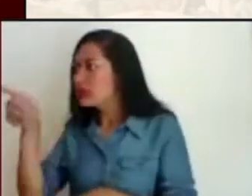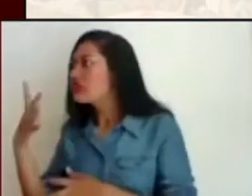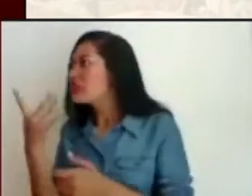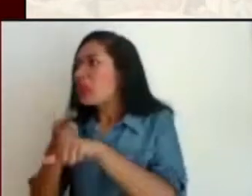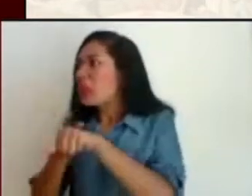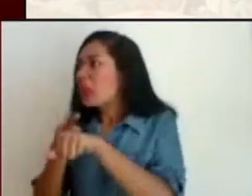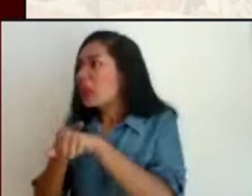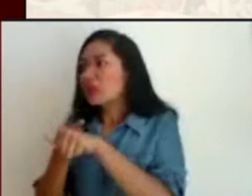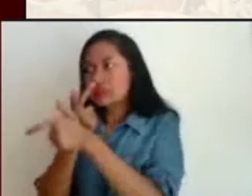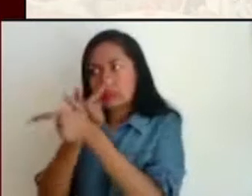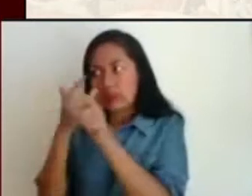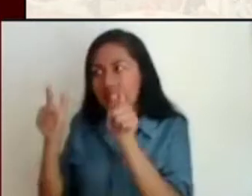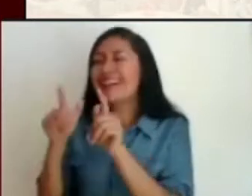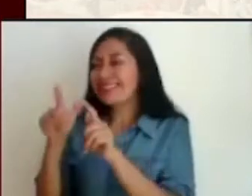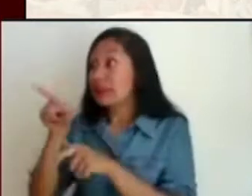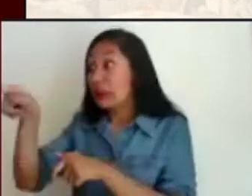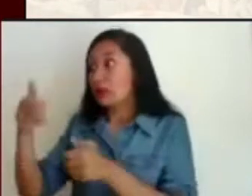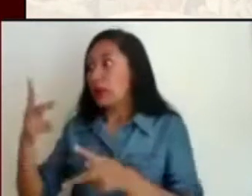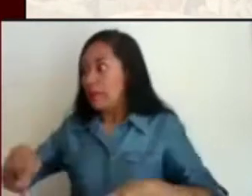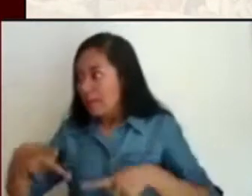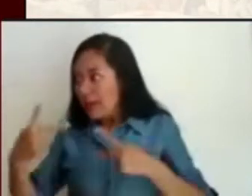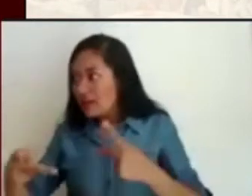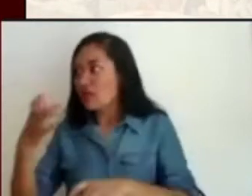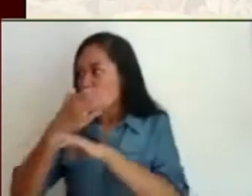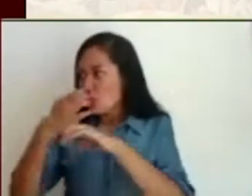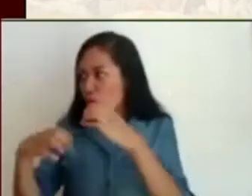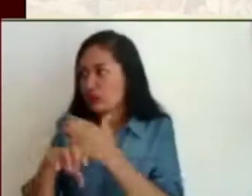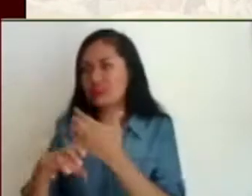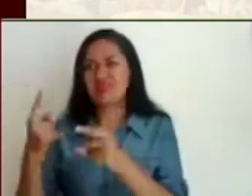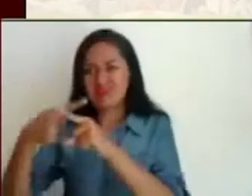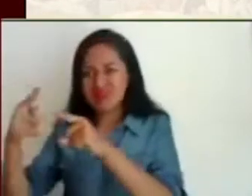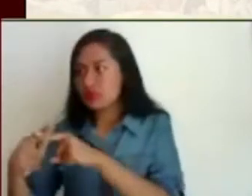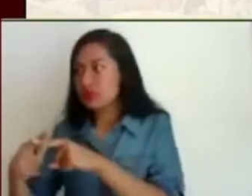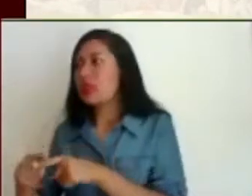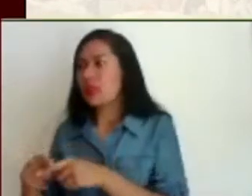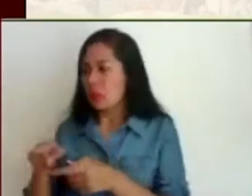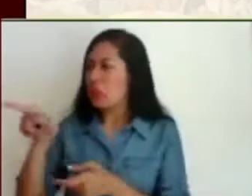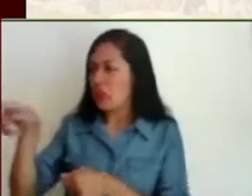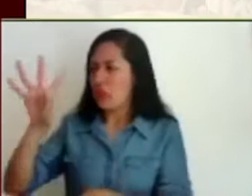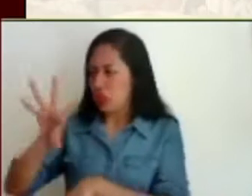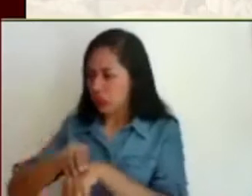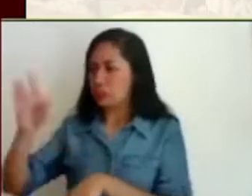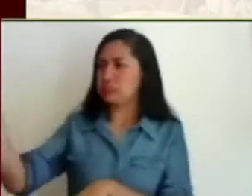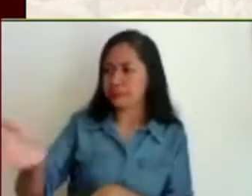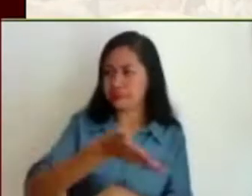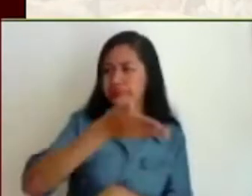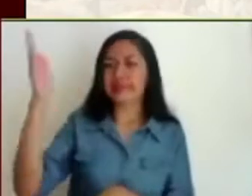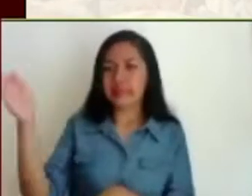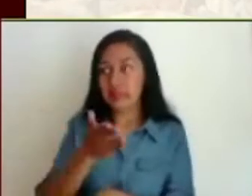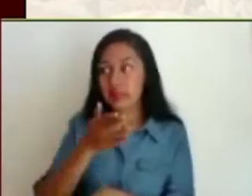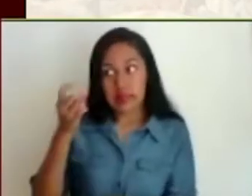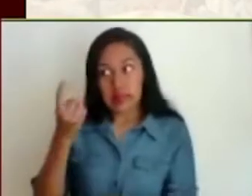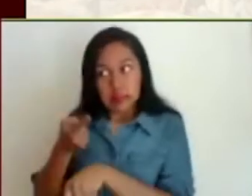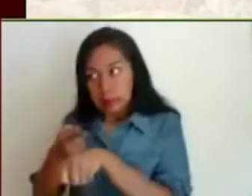los comerciantes y los bienes que llevaban. Un curioso aspecto es que ancora oggi si possono